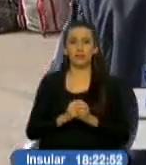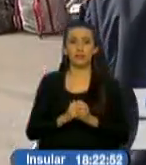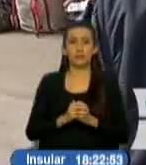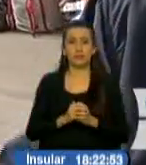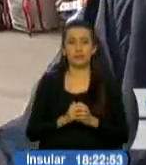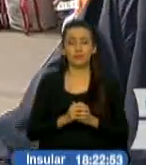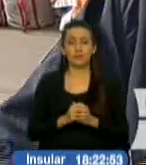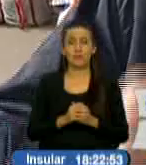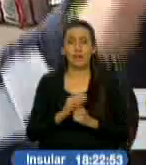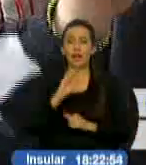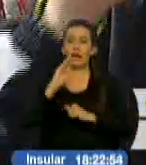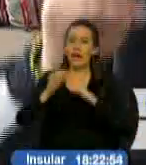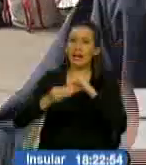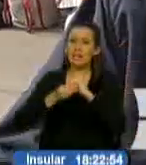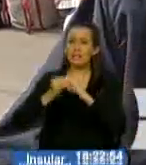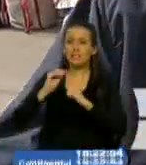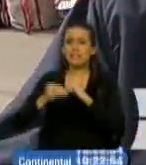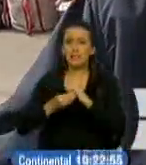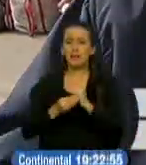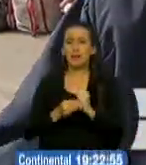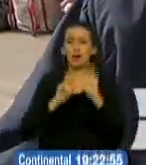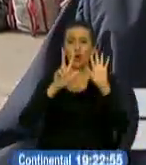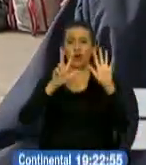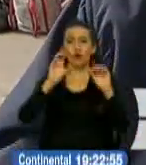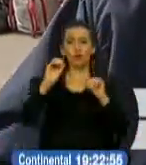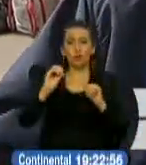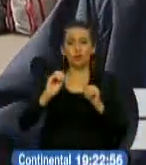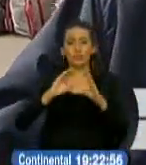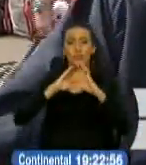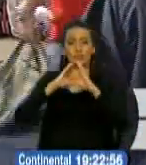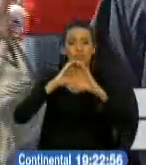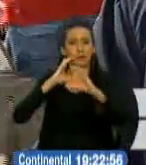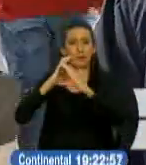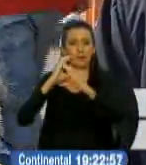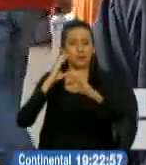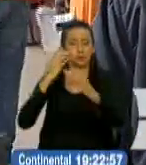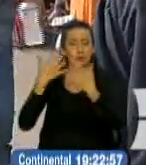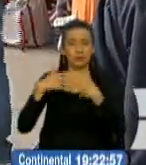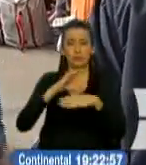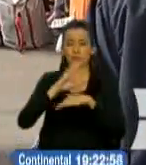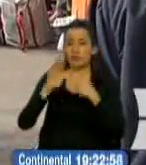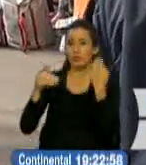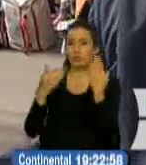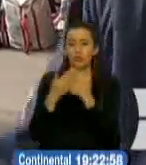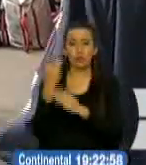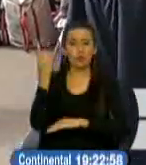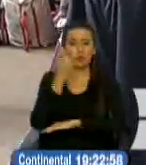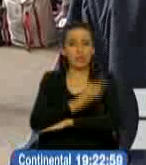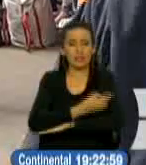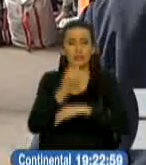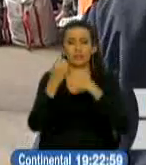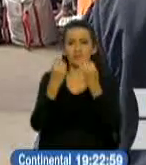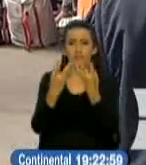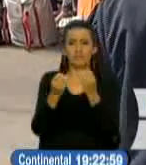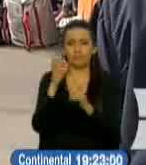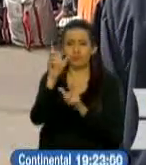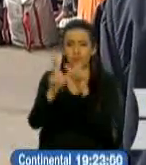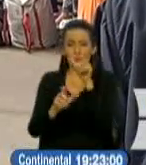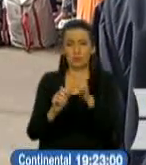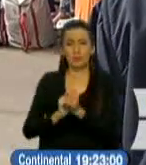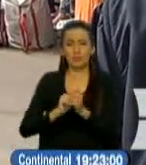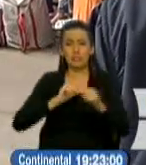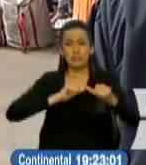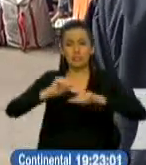Hay un incremento de 80 unidades durante todo el día por la cantidad de gente. Entonces, obviamente, la agencia toma